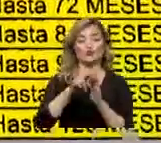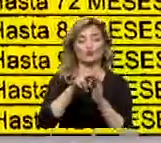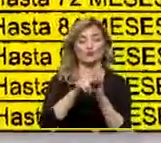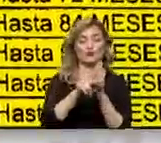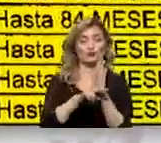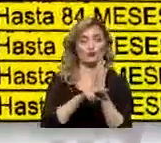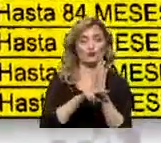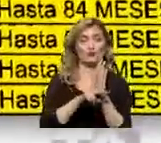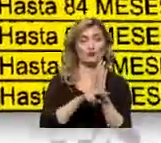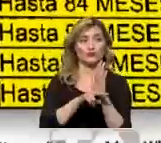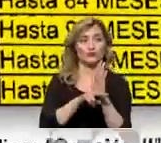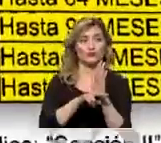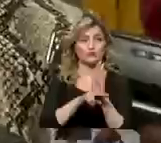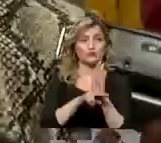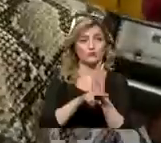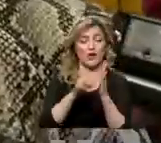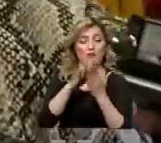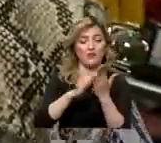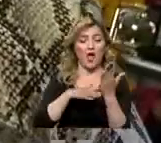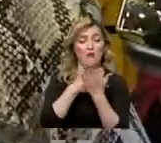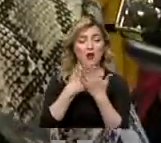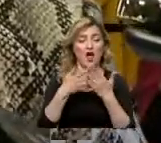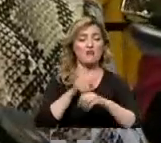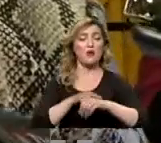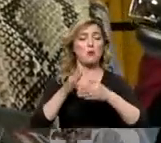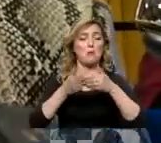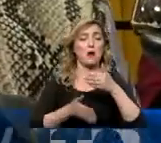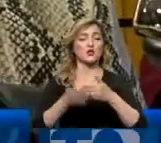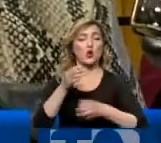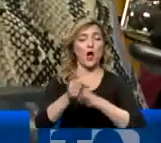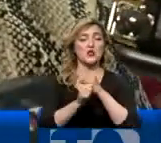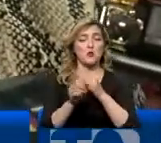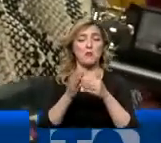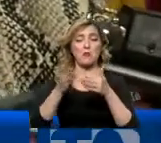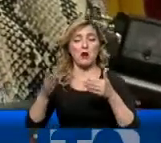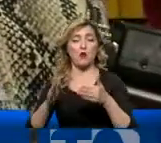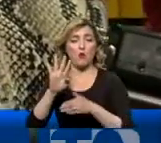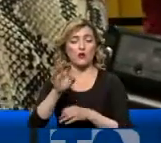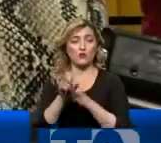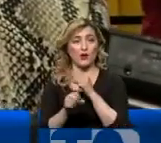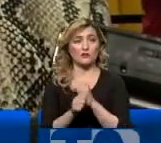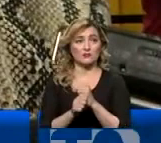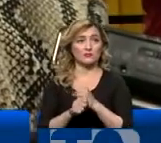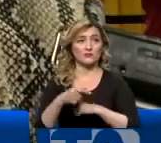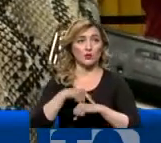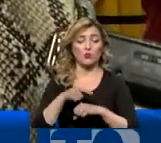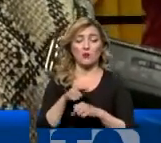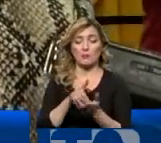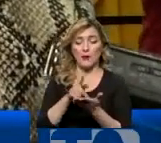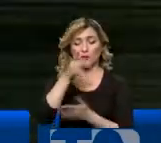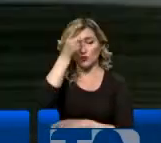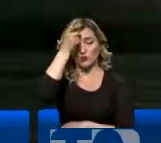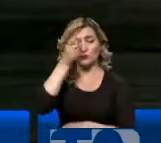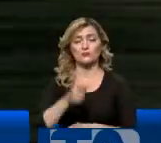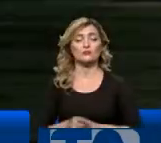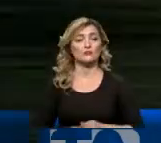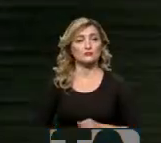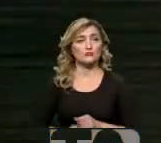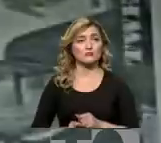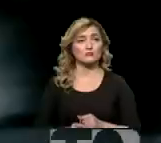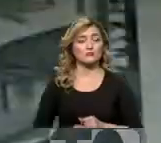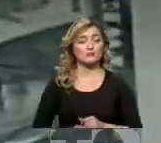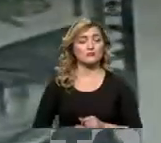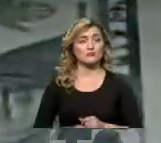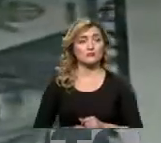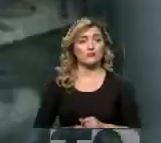requisitos y además a esta tabla. Estableciendo un plazo inclusive de 4 años para poderle dar un plazo y que ellos puedan cancelar las deudas que tienen. Es decir, se